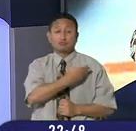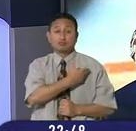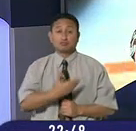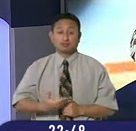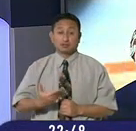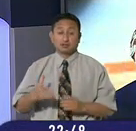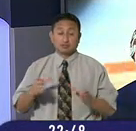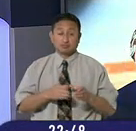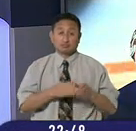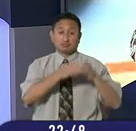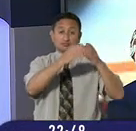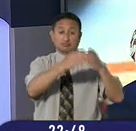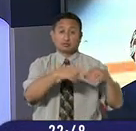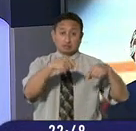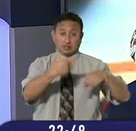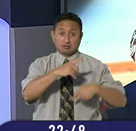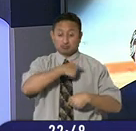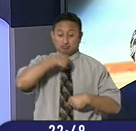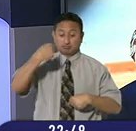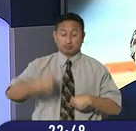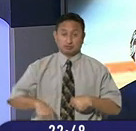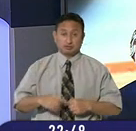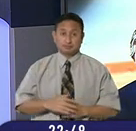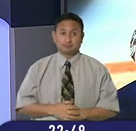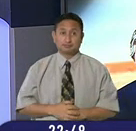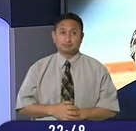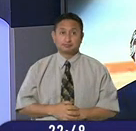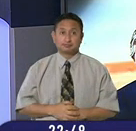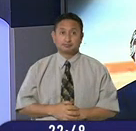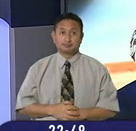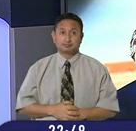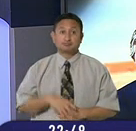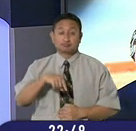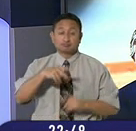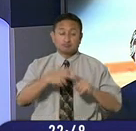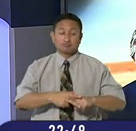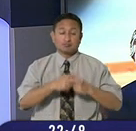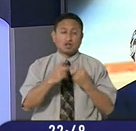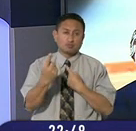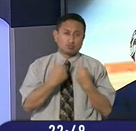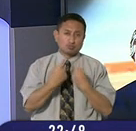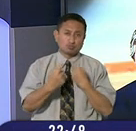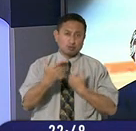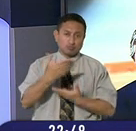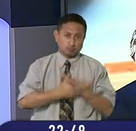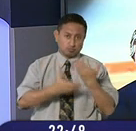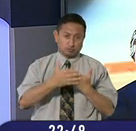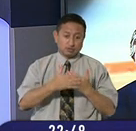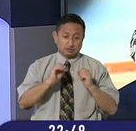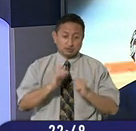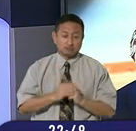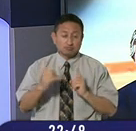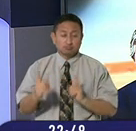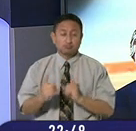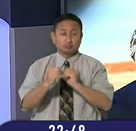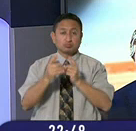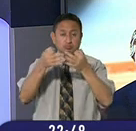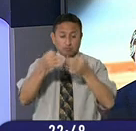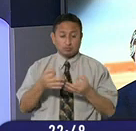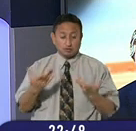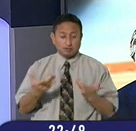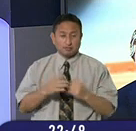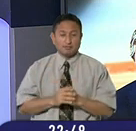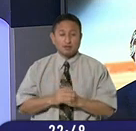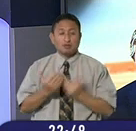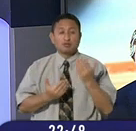comitiva gubernamental ya se encuentran en la República Popular de China para iniciar los diálogos comerciales y diplomáticos que buscan